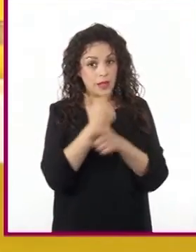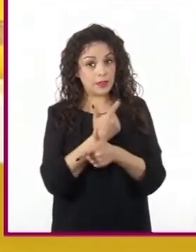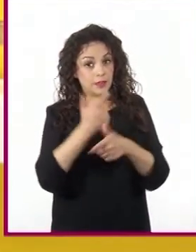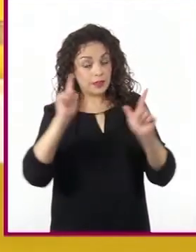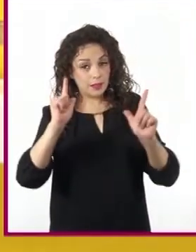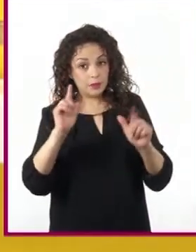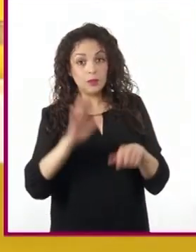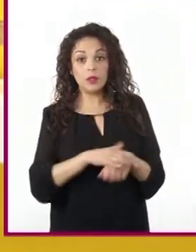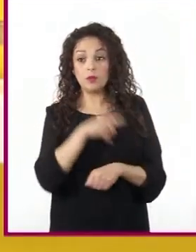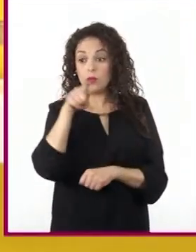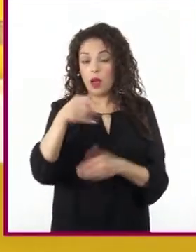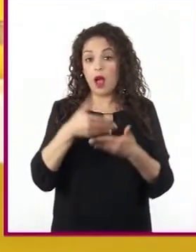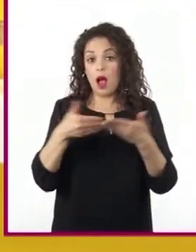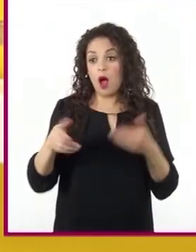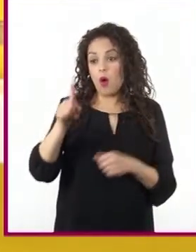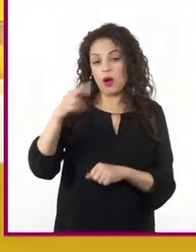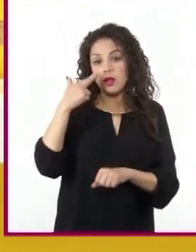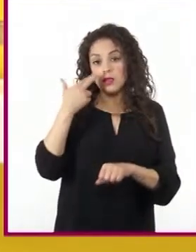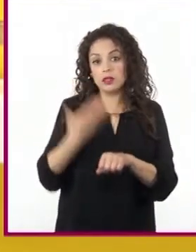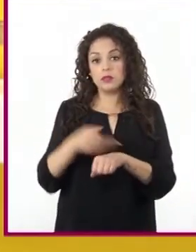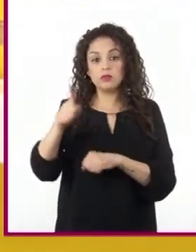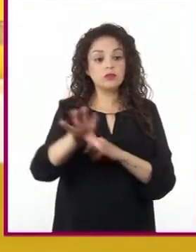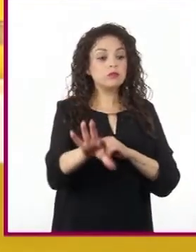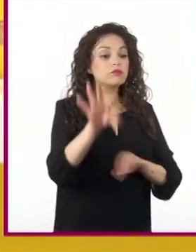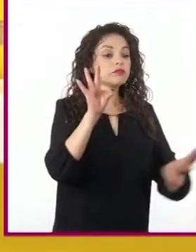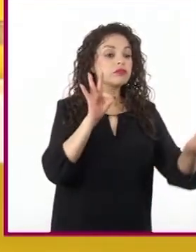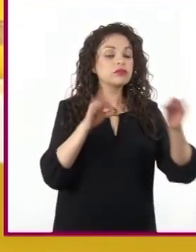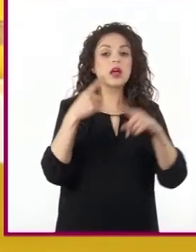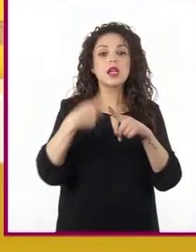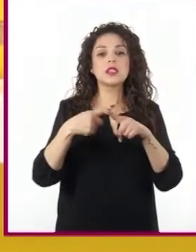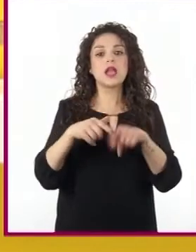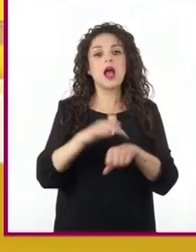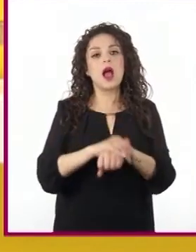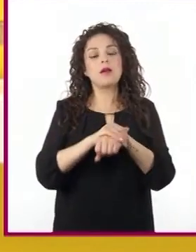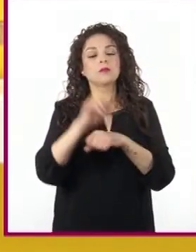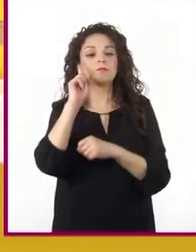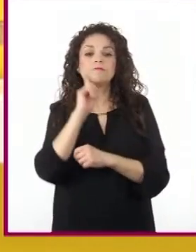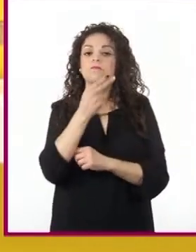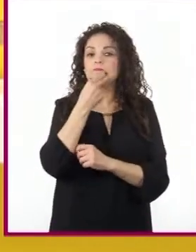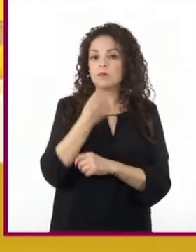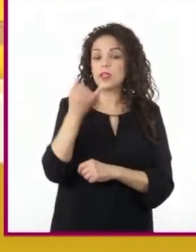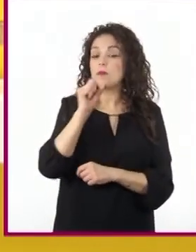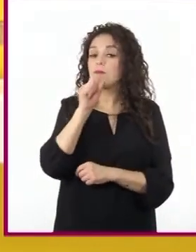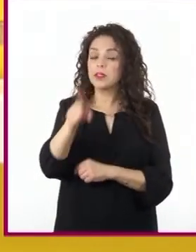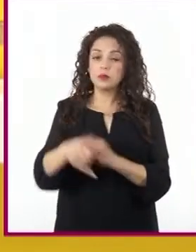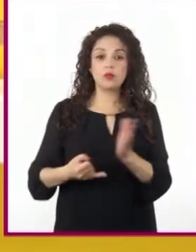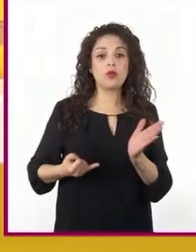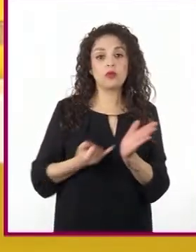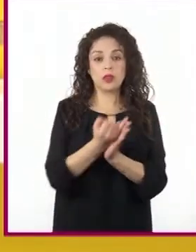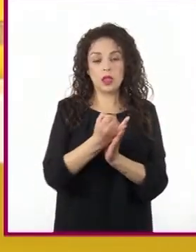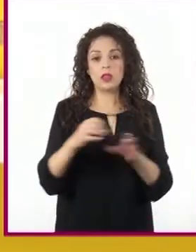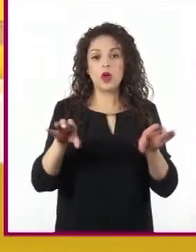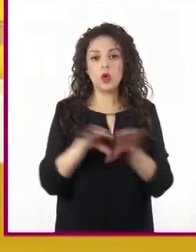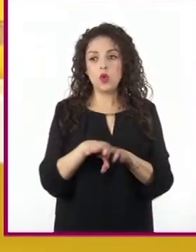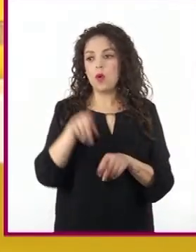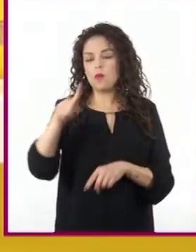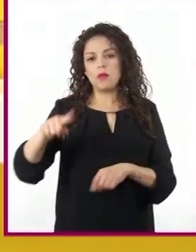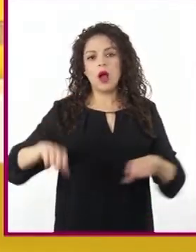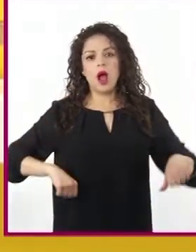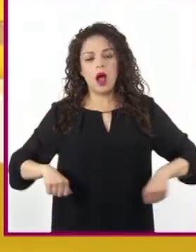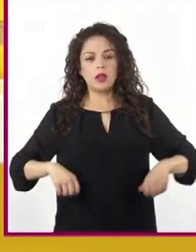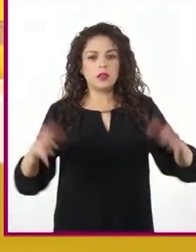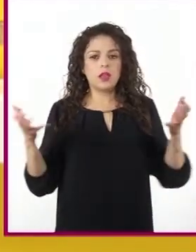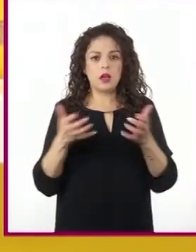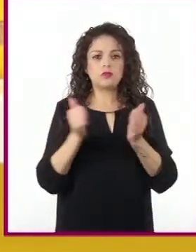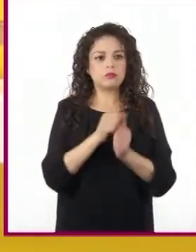quienes se encargan de elegir a sus amigas y amigos. Asimismo, deciden cómo comportarse con las demás personas,